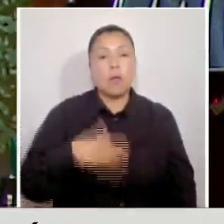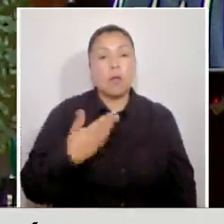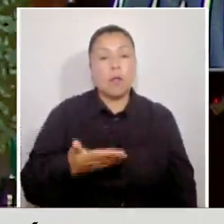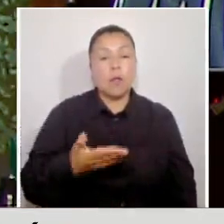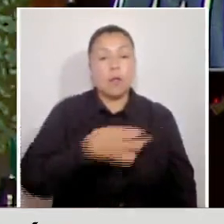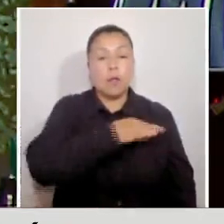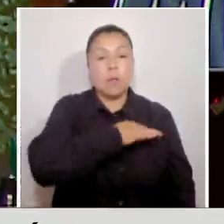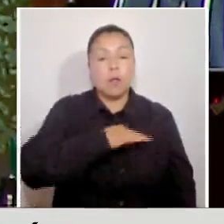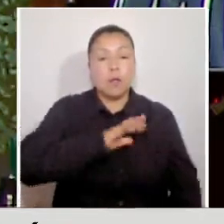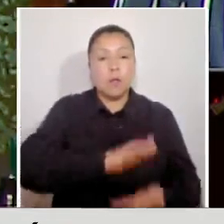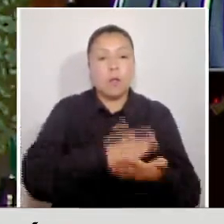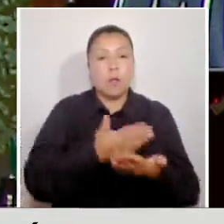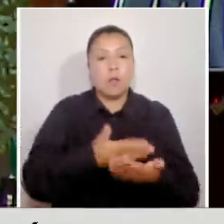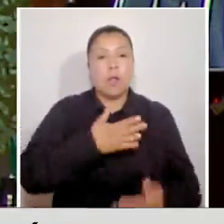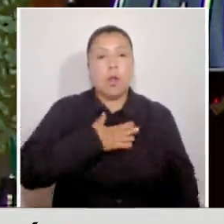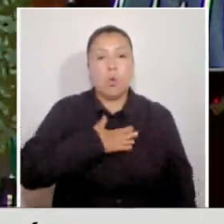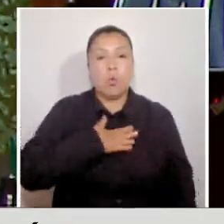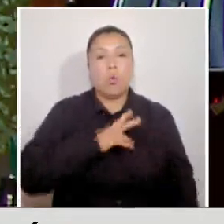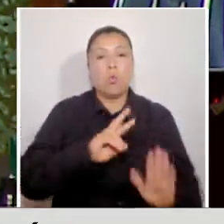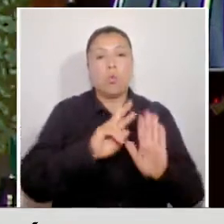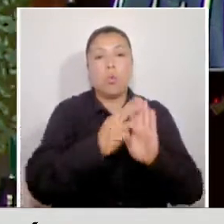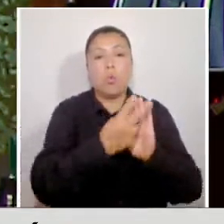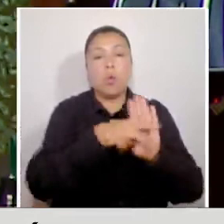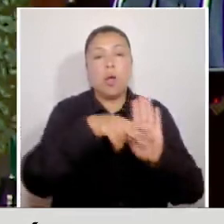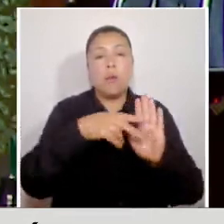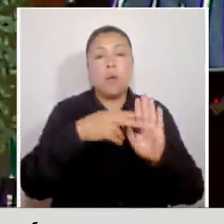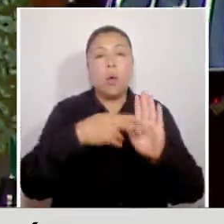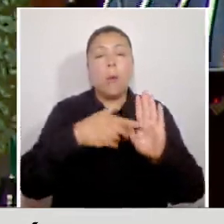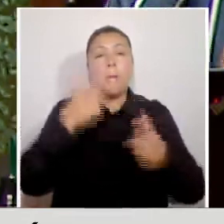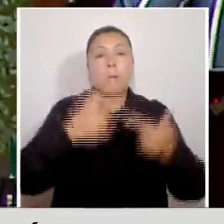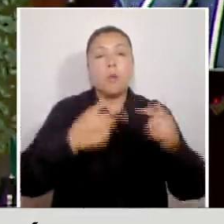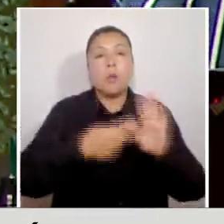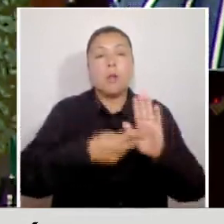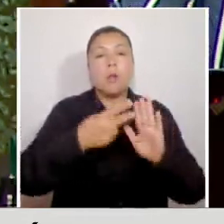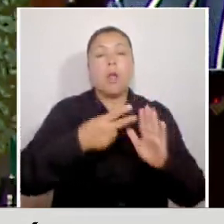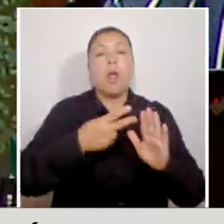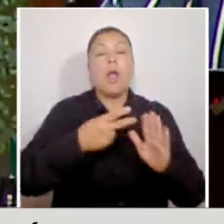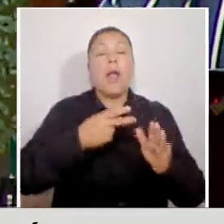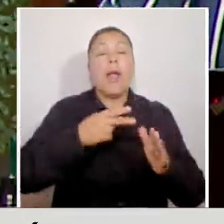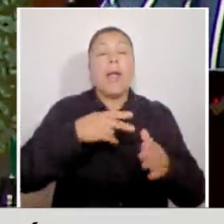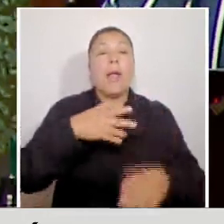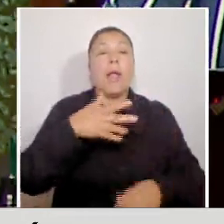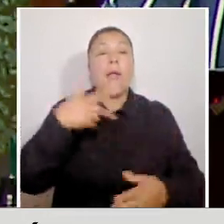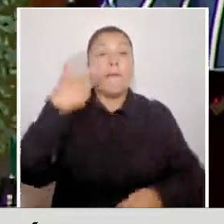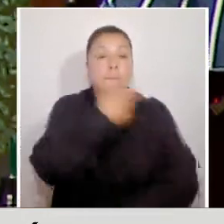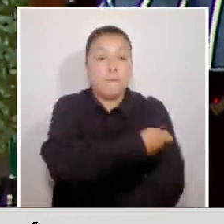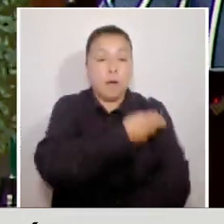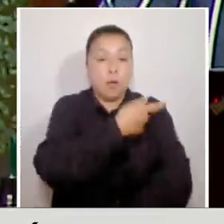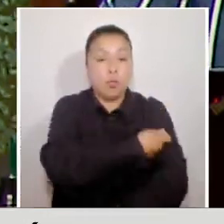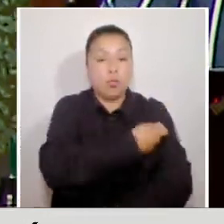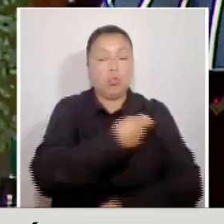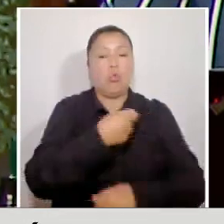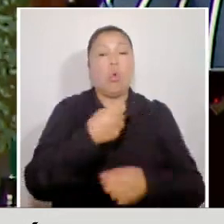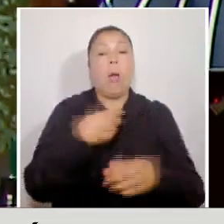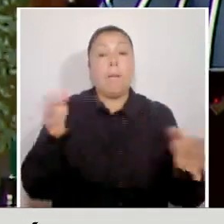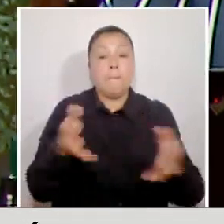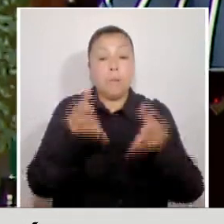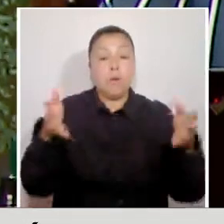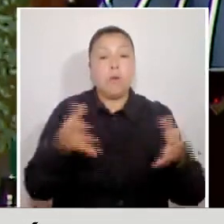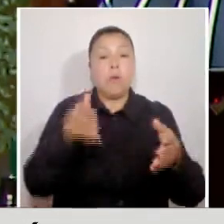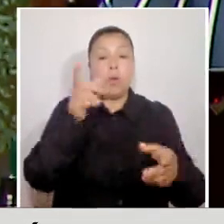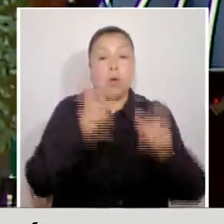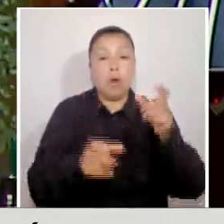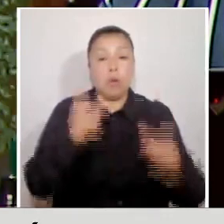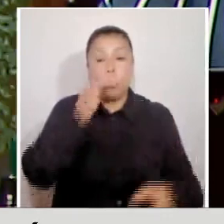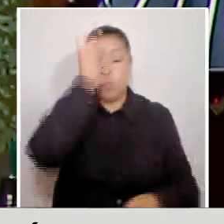salud Una modificación a las políticas de vacunación del instituto de salud pública instando a los empleadores o que se